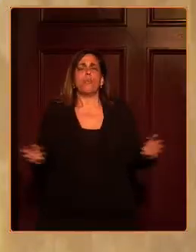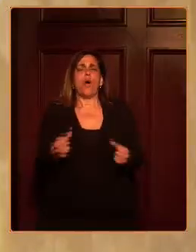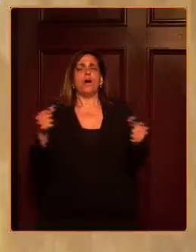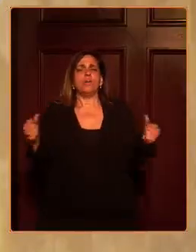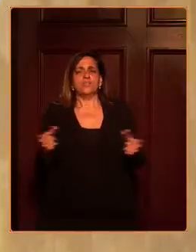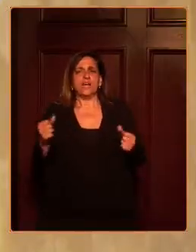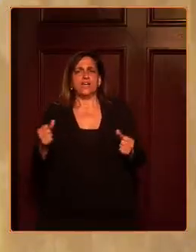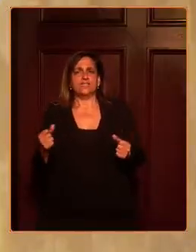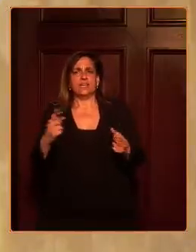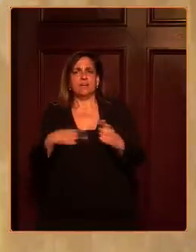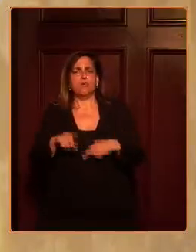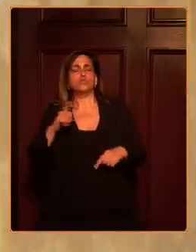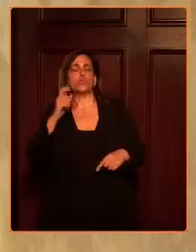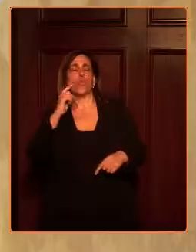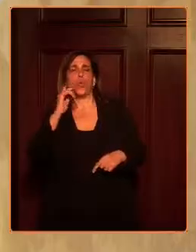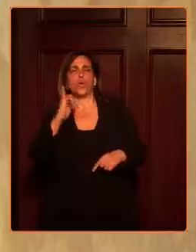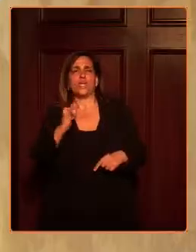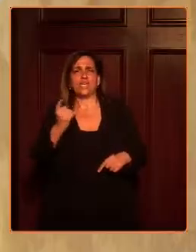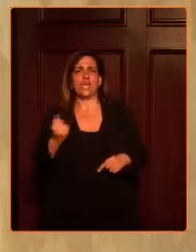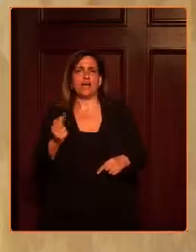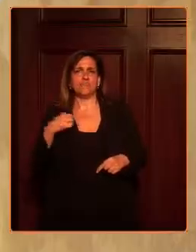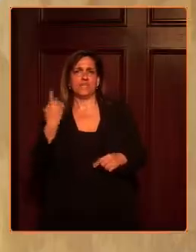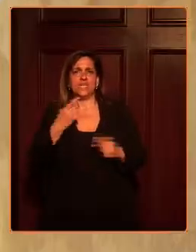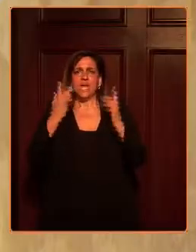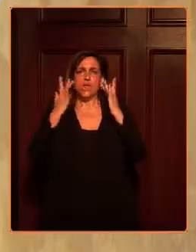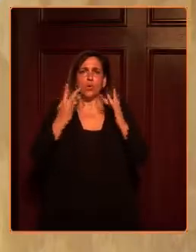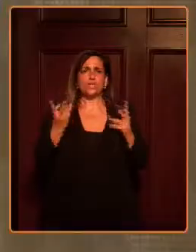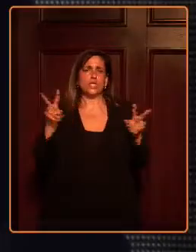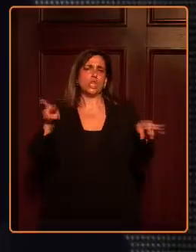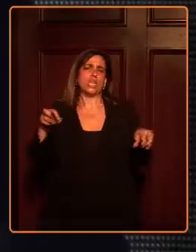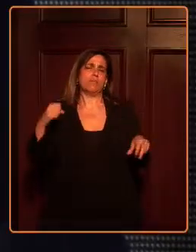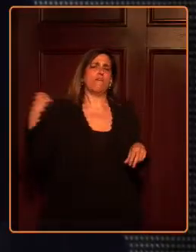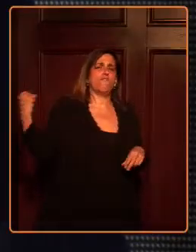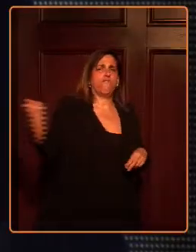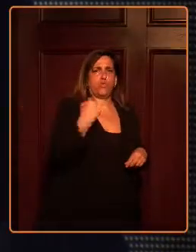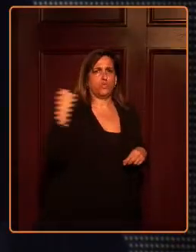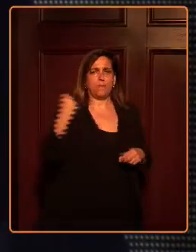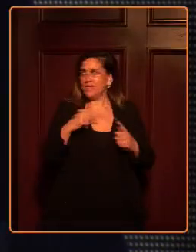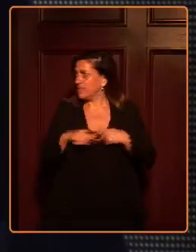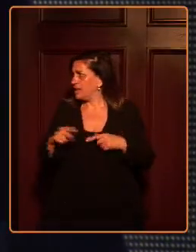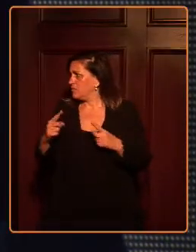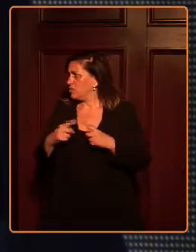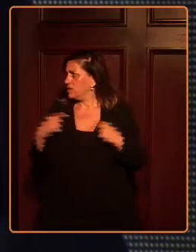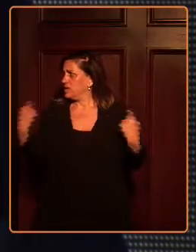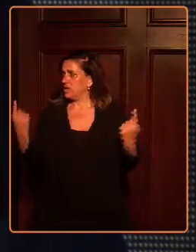abordamos la inteligencia artificial y la educación es un tema clave porque estamos,